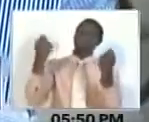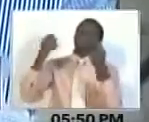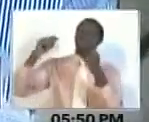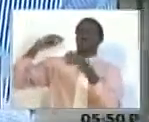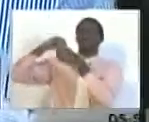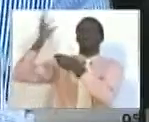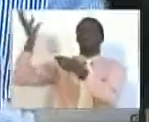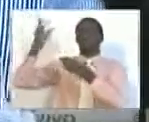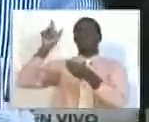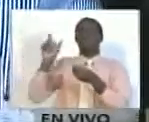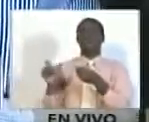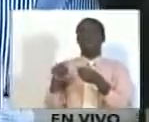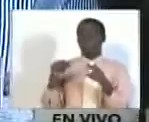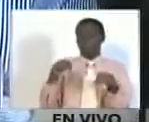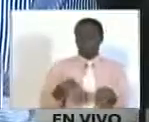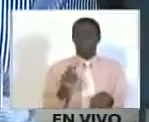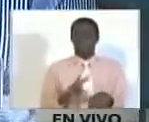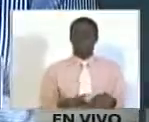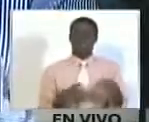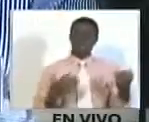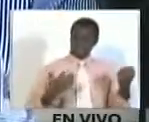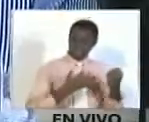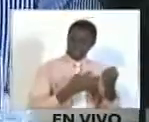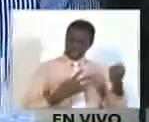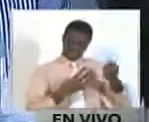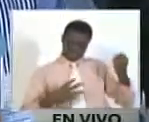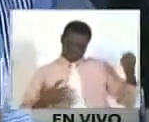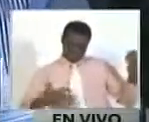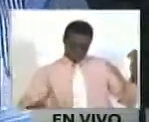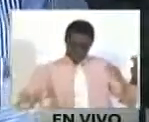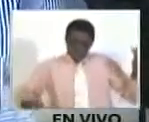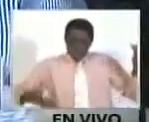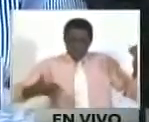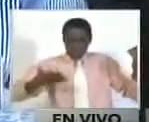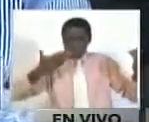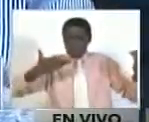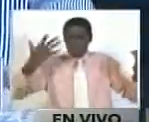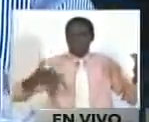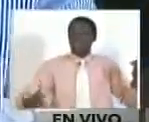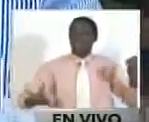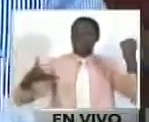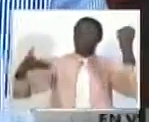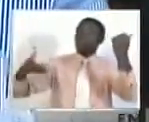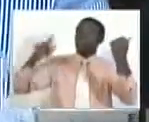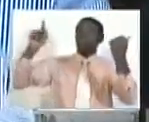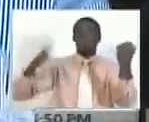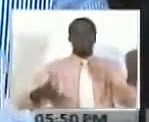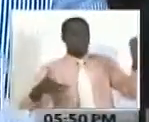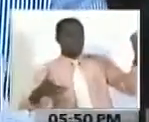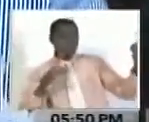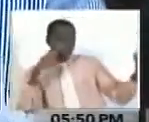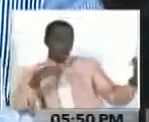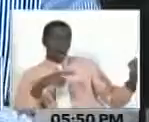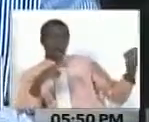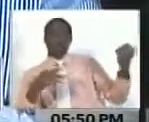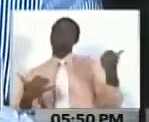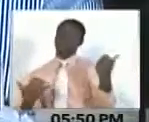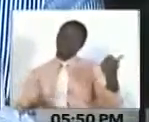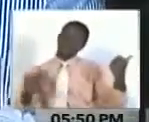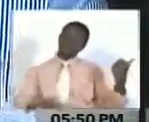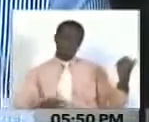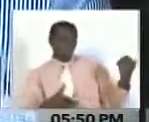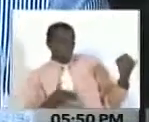luthieres nacionales? Que yo te haga un 4 a ti de altísimo nivel, de alta gama, y tú puedas ir por todos los países mostrando que un luthier venezolano tiene esa calidad